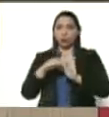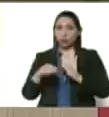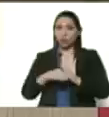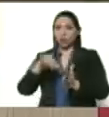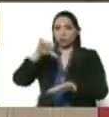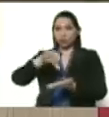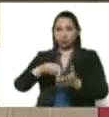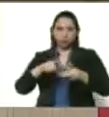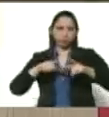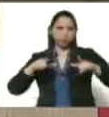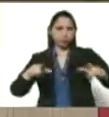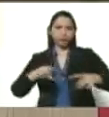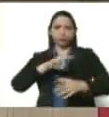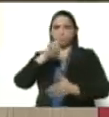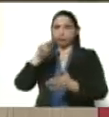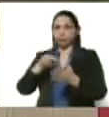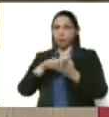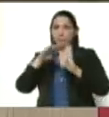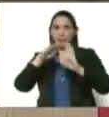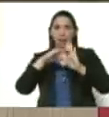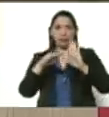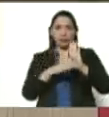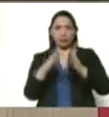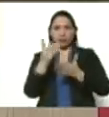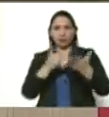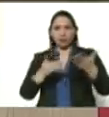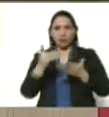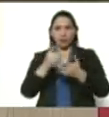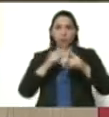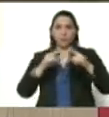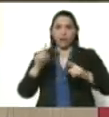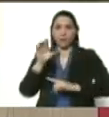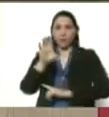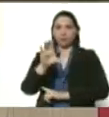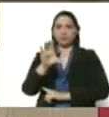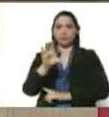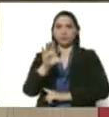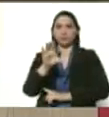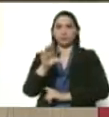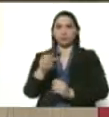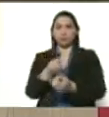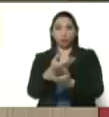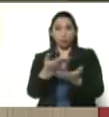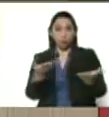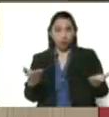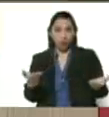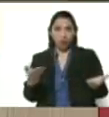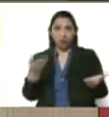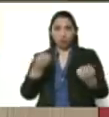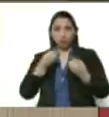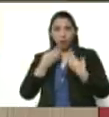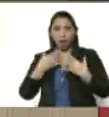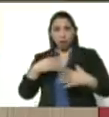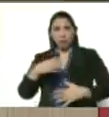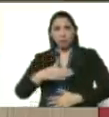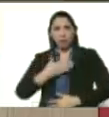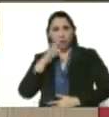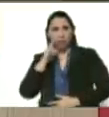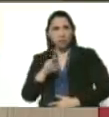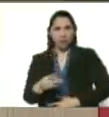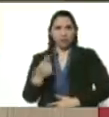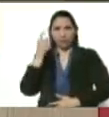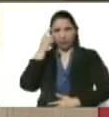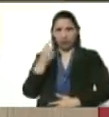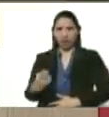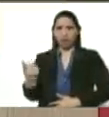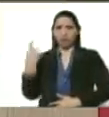locales, nacionales, medidas diseñadas para el país. Si ustedes, bueno, pueden ver, el día de ayer